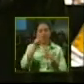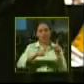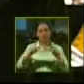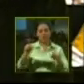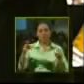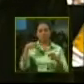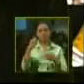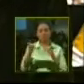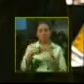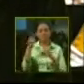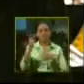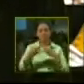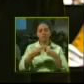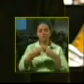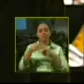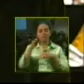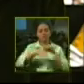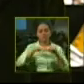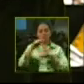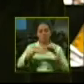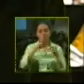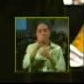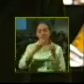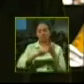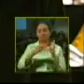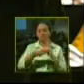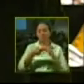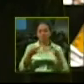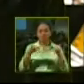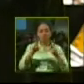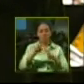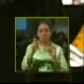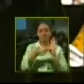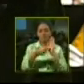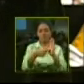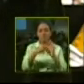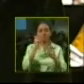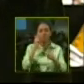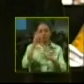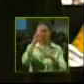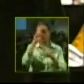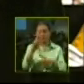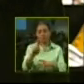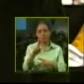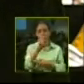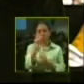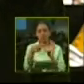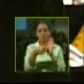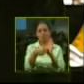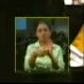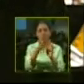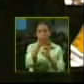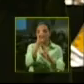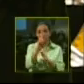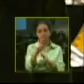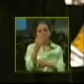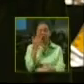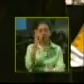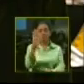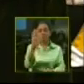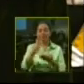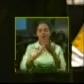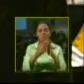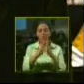vez participen en este proceso que significa también una muestra de respeto, a esa